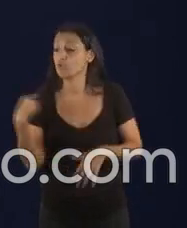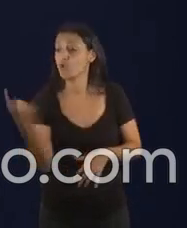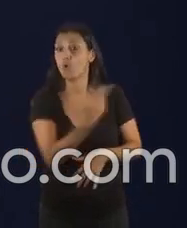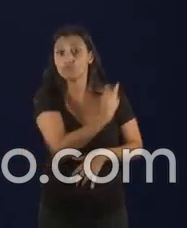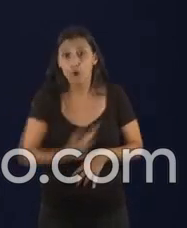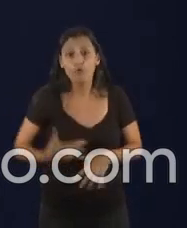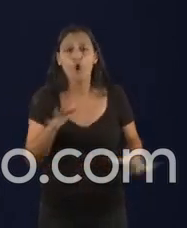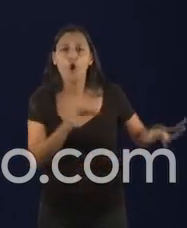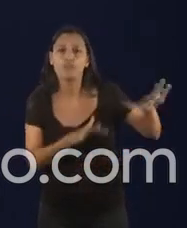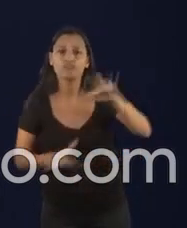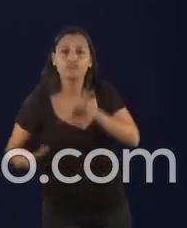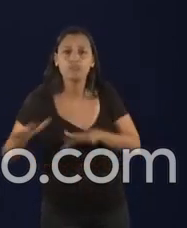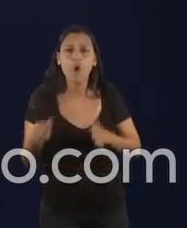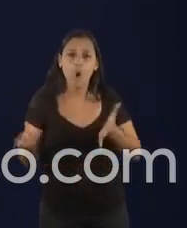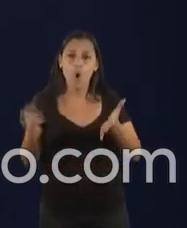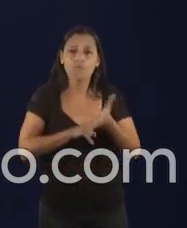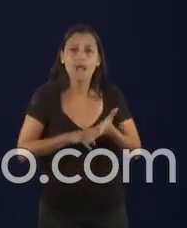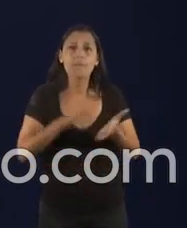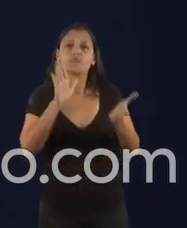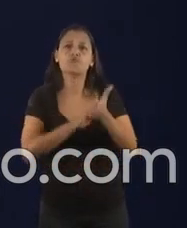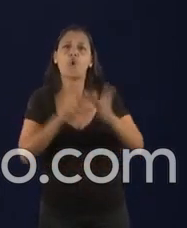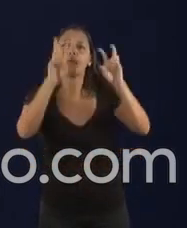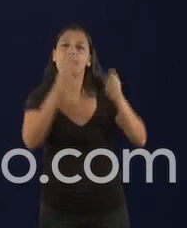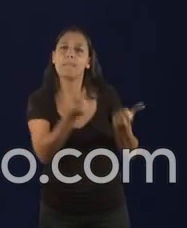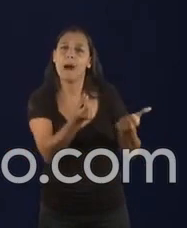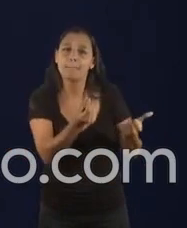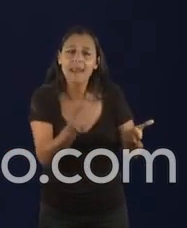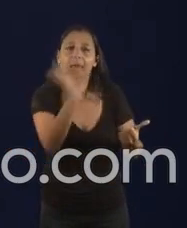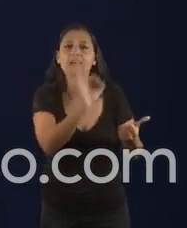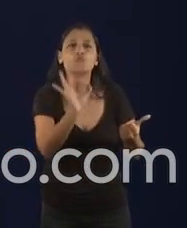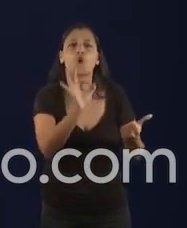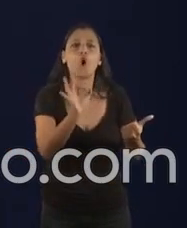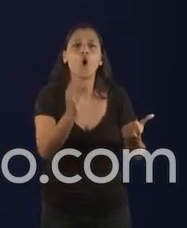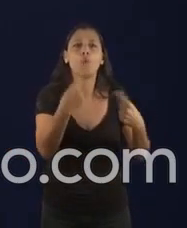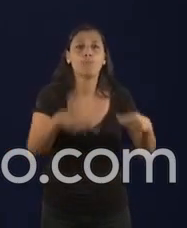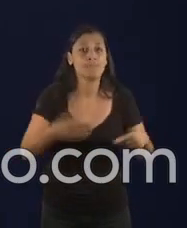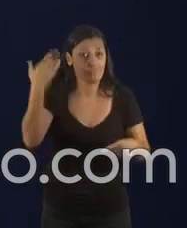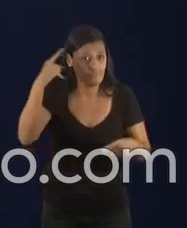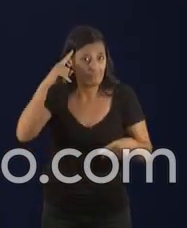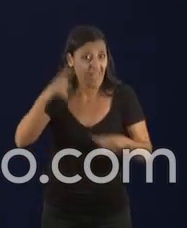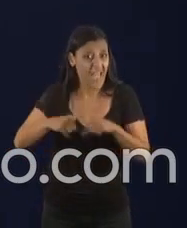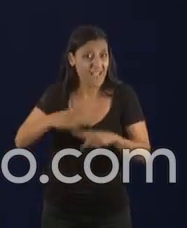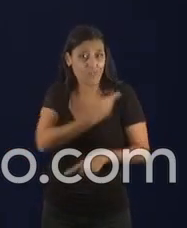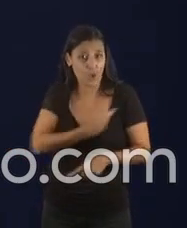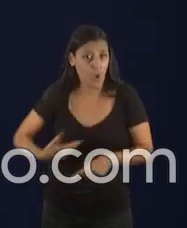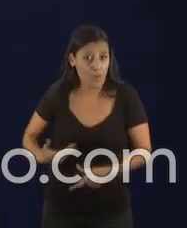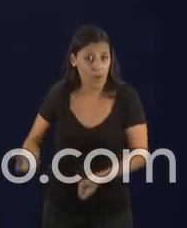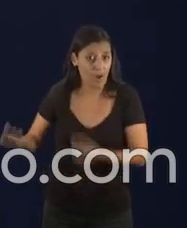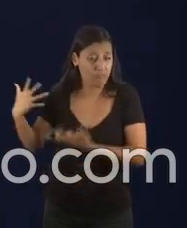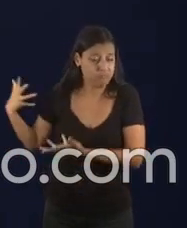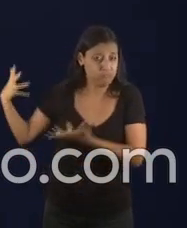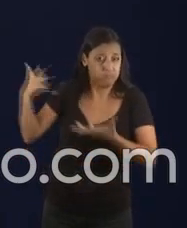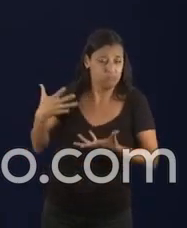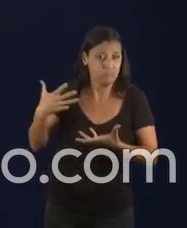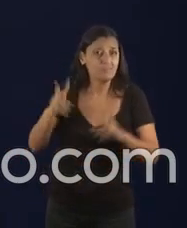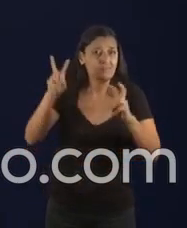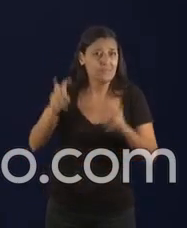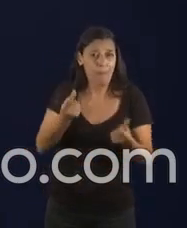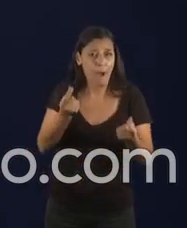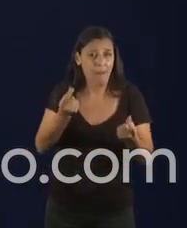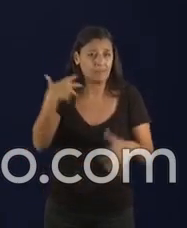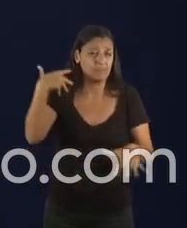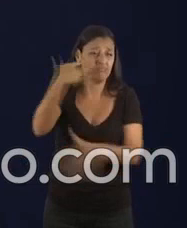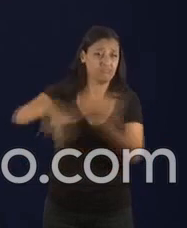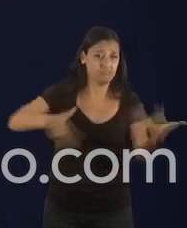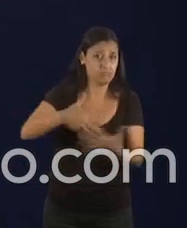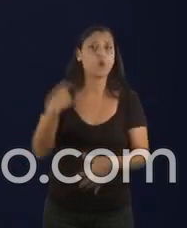precios relativos y de toda la la las bombas que nos habían dejado en materia de precios el gobierno anterior puede